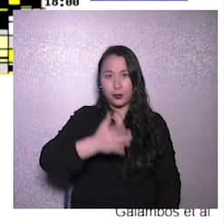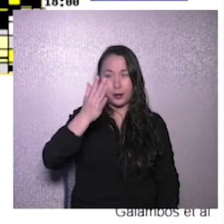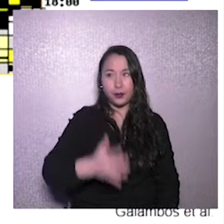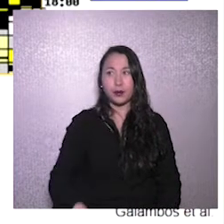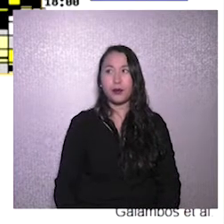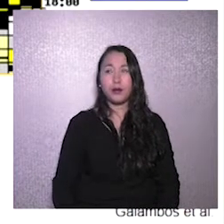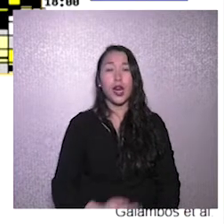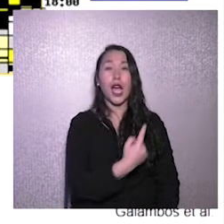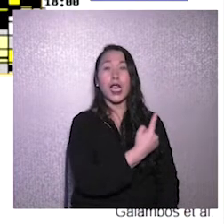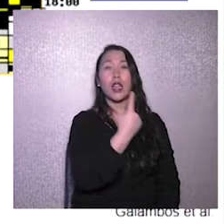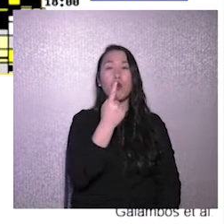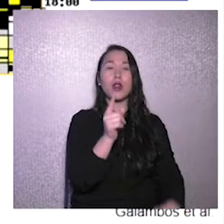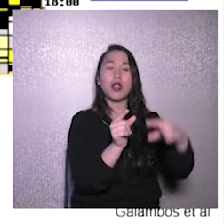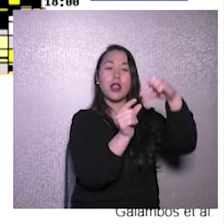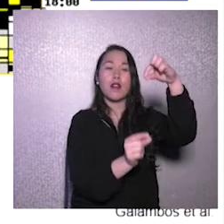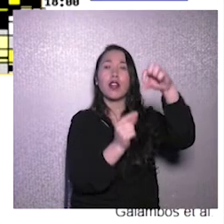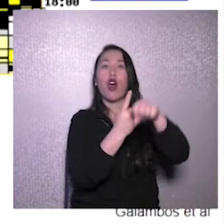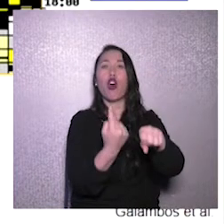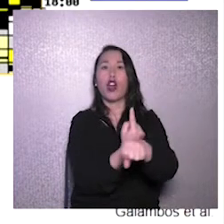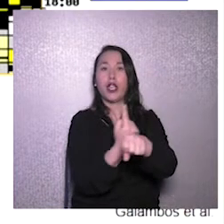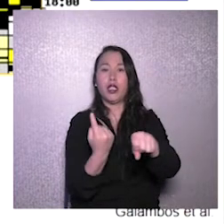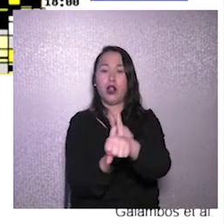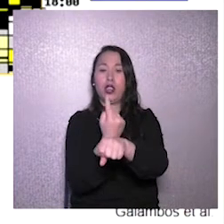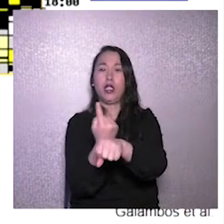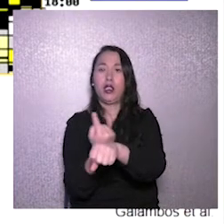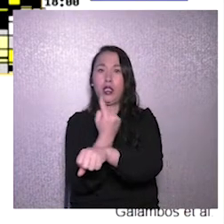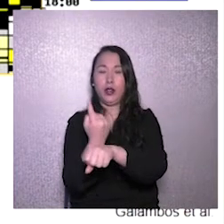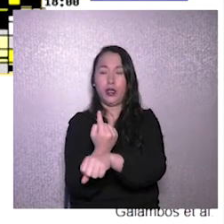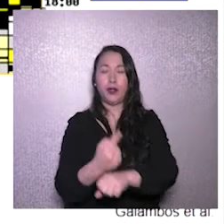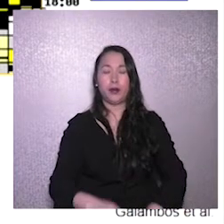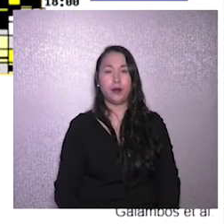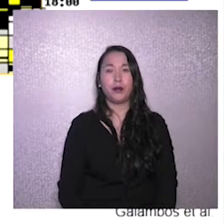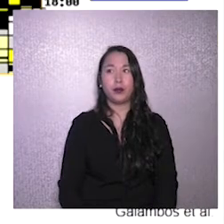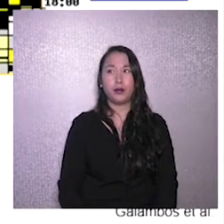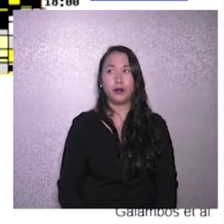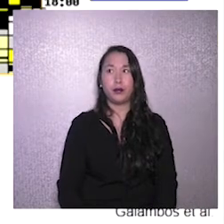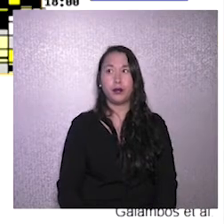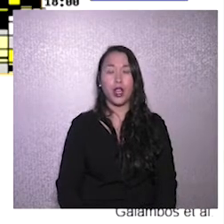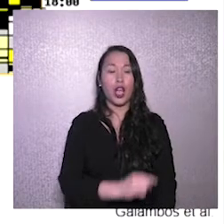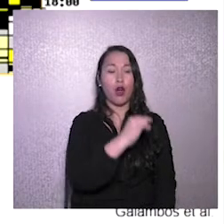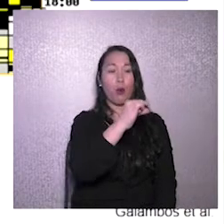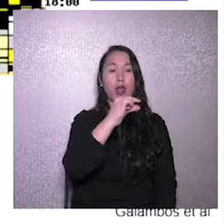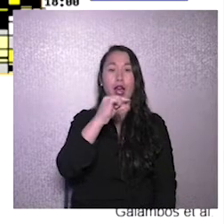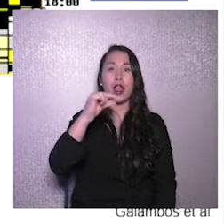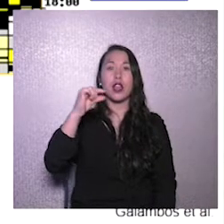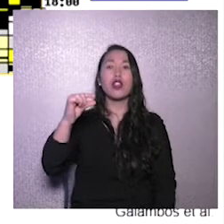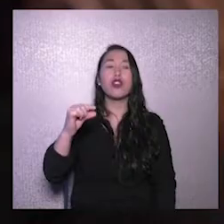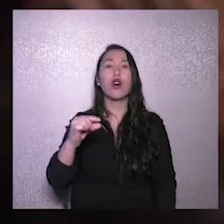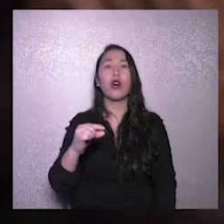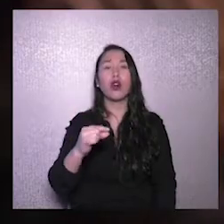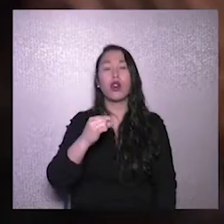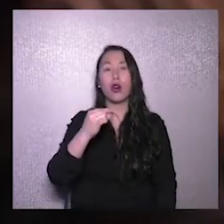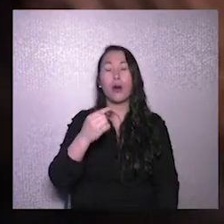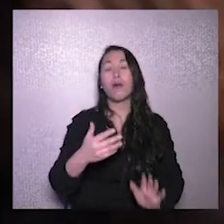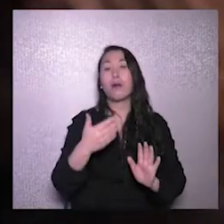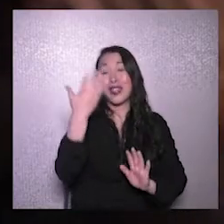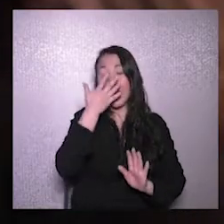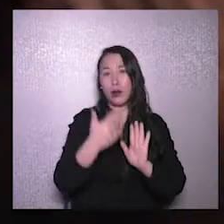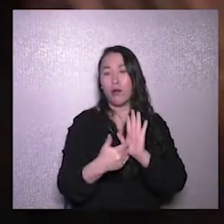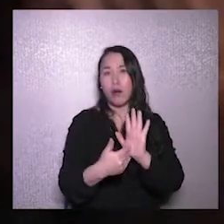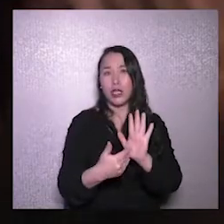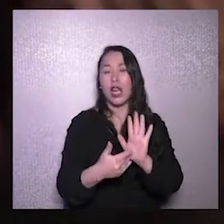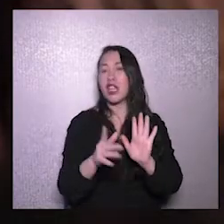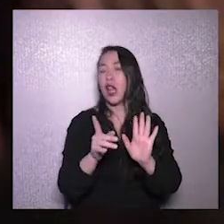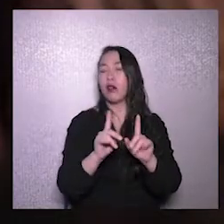cada una de estas filas es una hora del día, y los cuadritos muestran la cantidad de actividad. En negro es cuando el individuo no está en